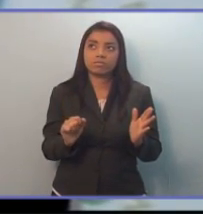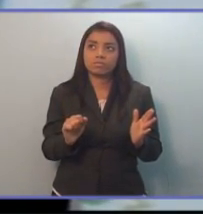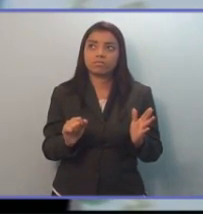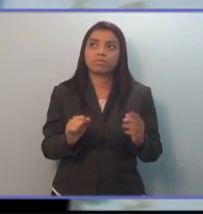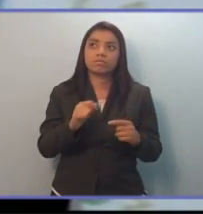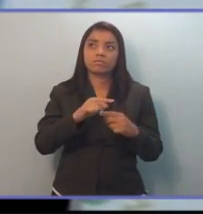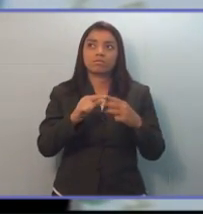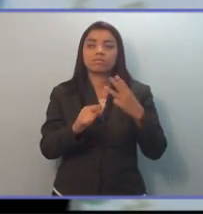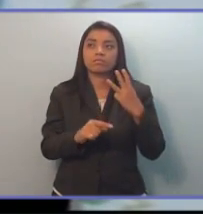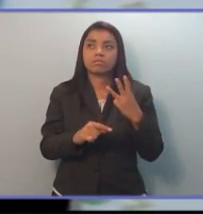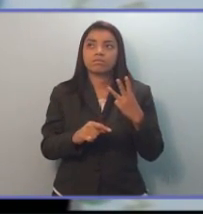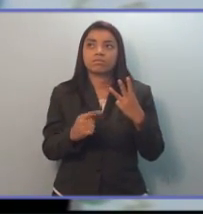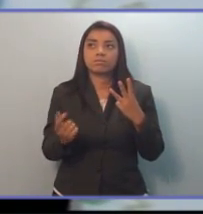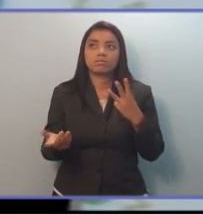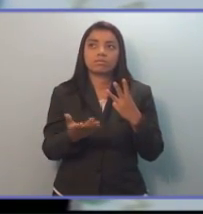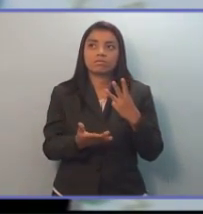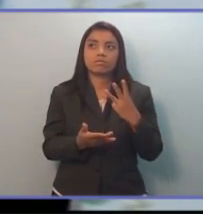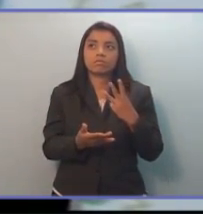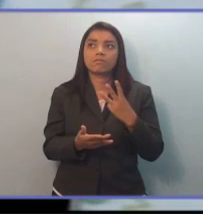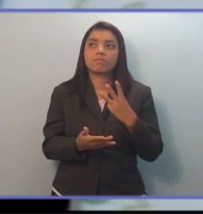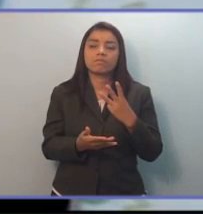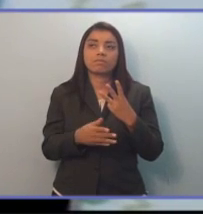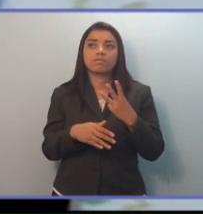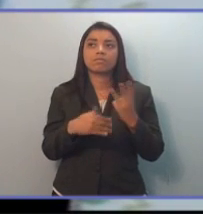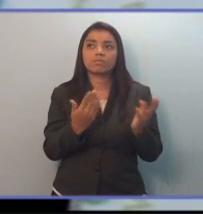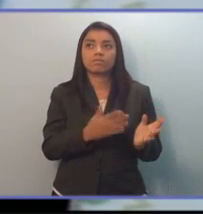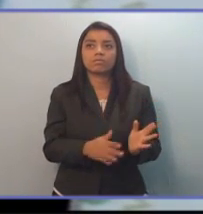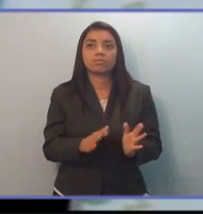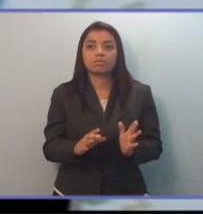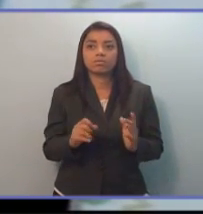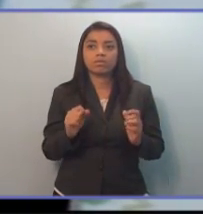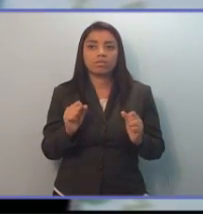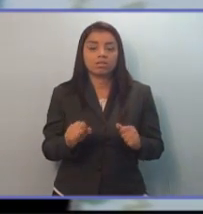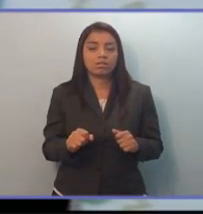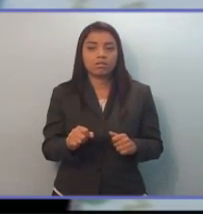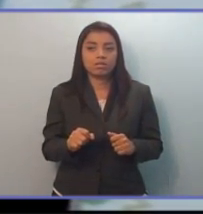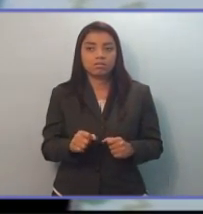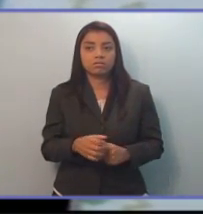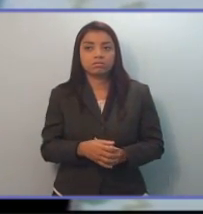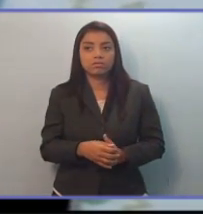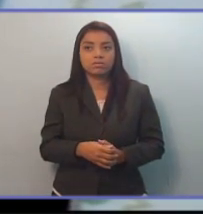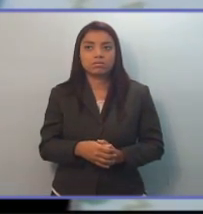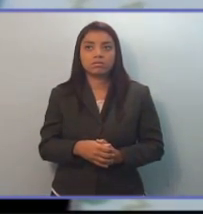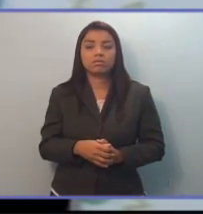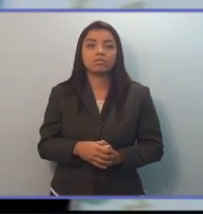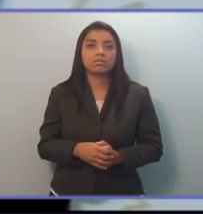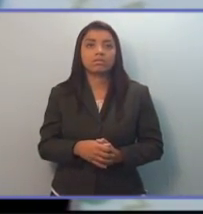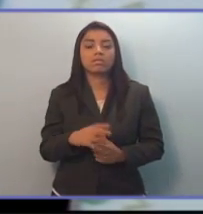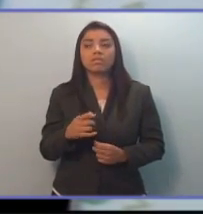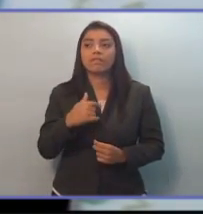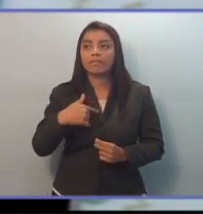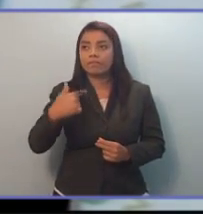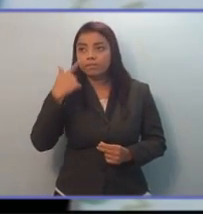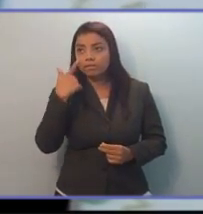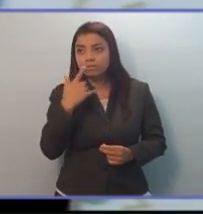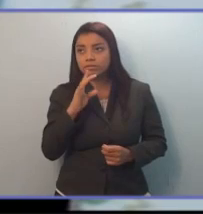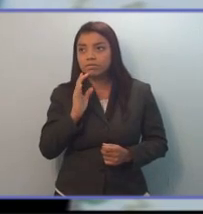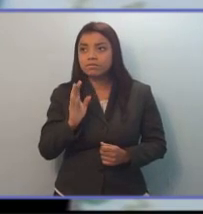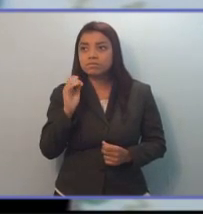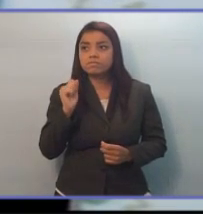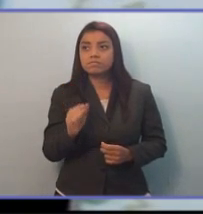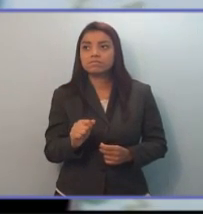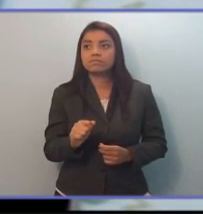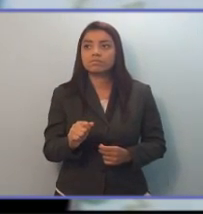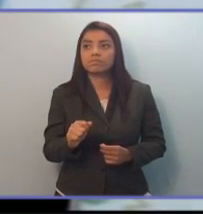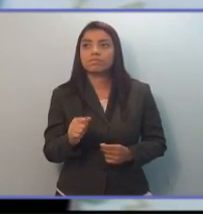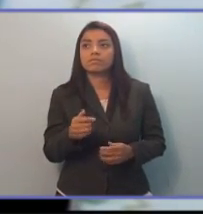tres que estaban en la terna. Esto realmente es un ejemplo a seguir por parte de los demás órganos